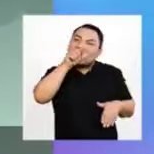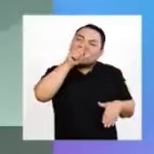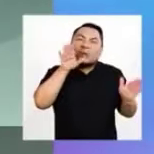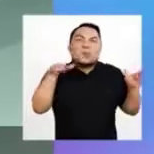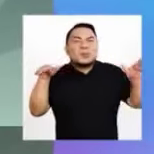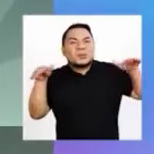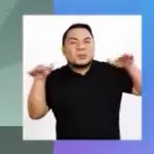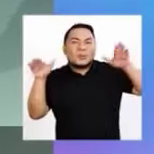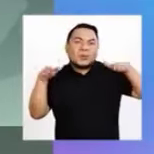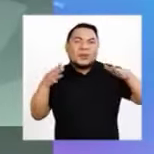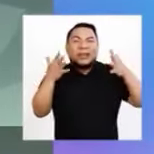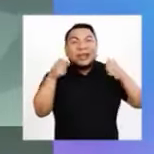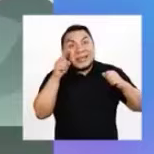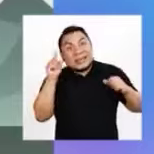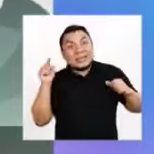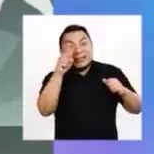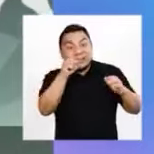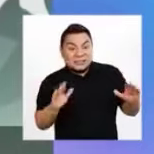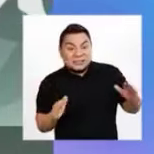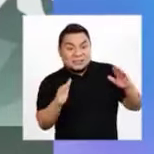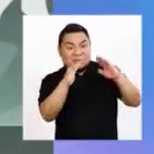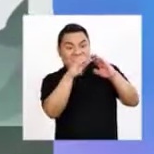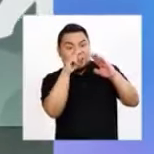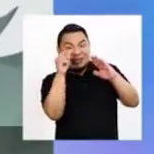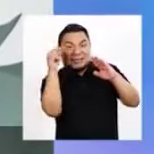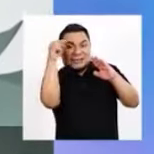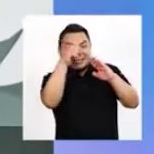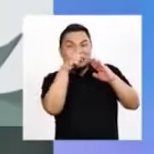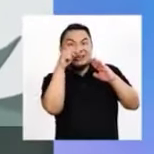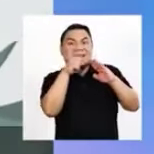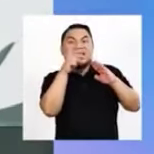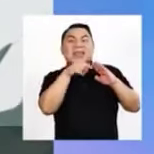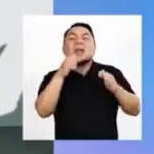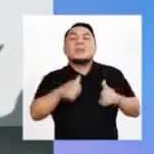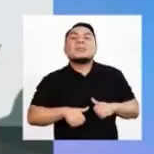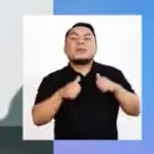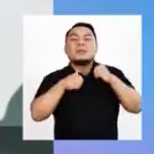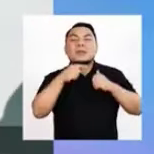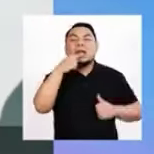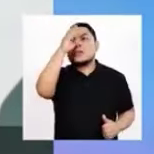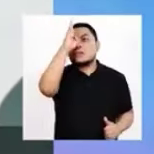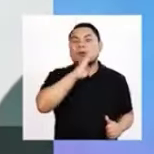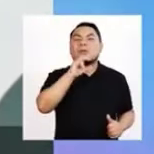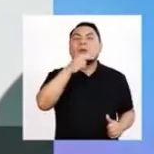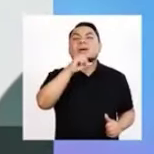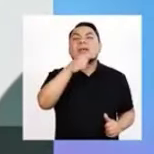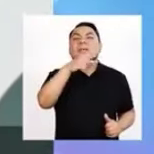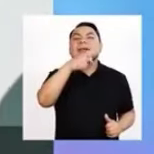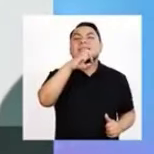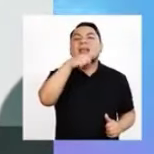Solo pensaba en llegar a la cumbre de la montaña donde vivía el dios Huaytapallana.